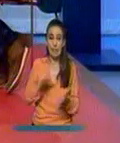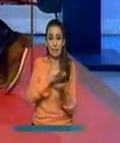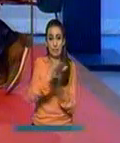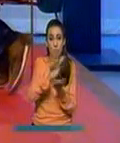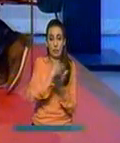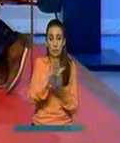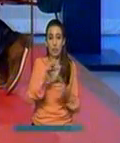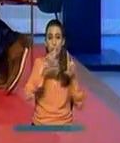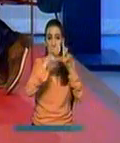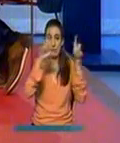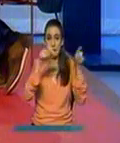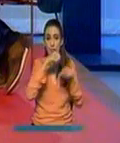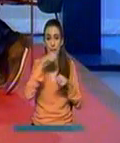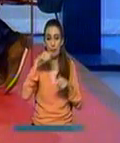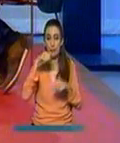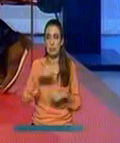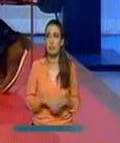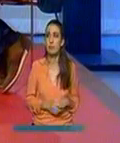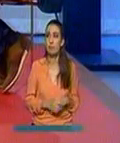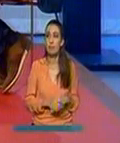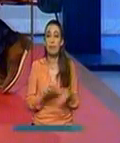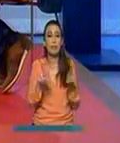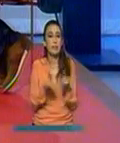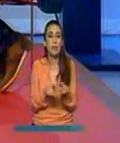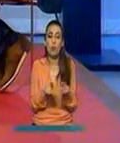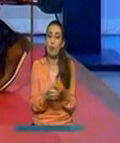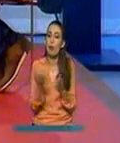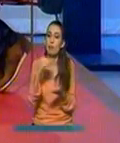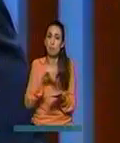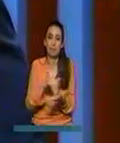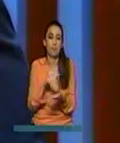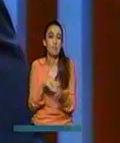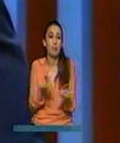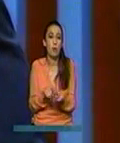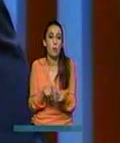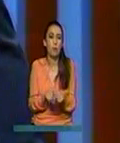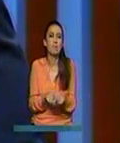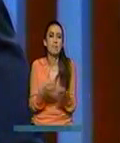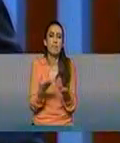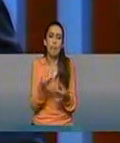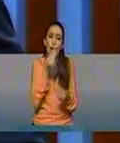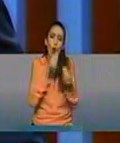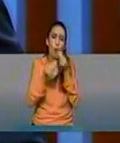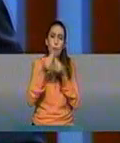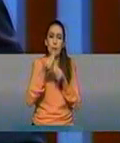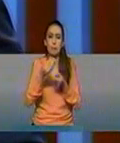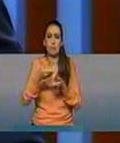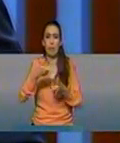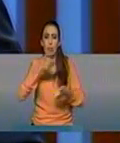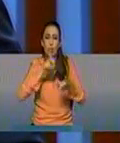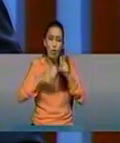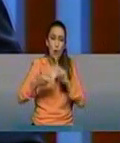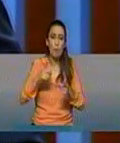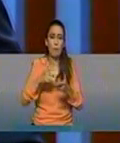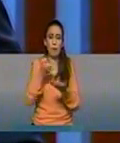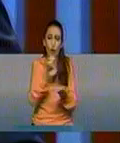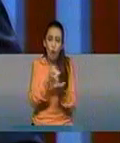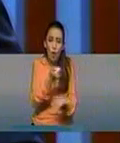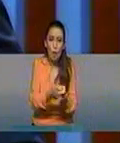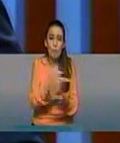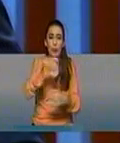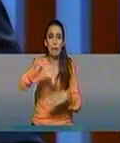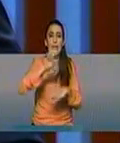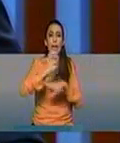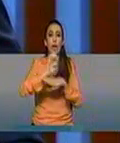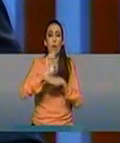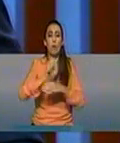favor. Bueno, igual que Javier, decirle a la gente que consuma local, que prefiera lo que es hecho aquí, de la plata que se